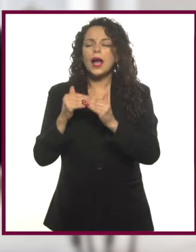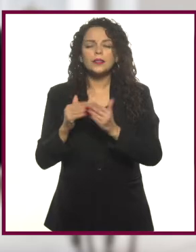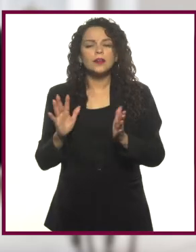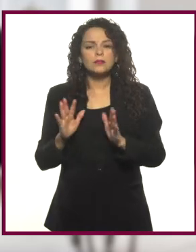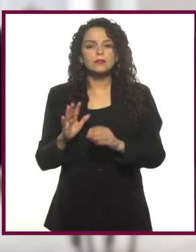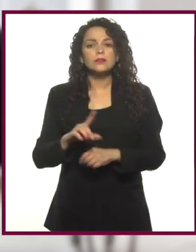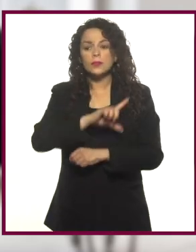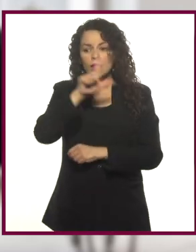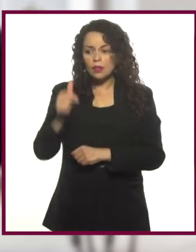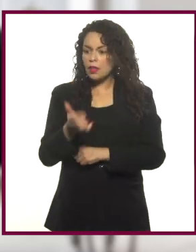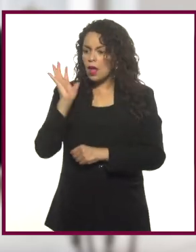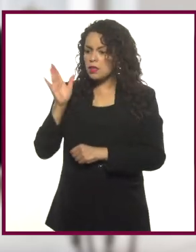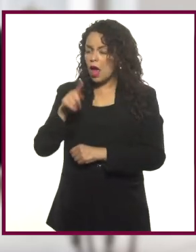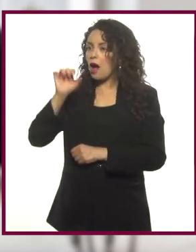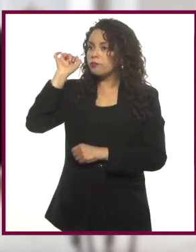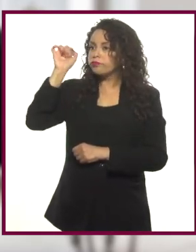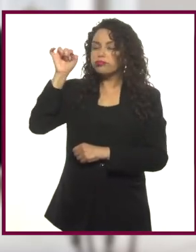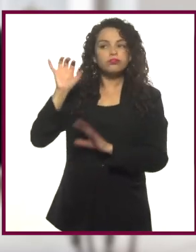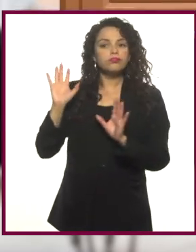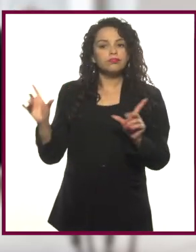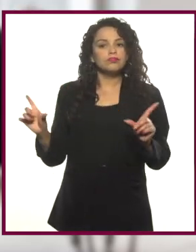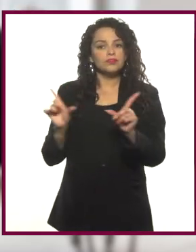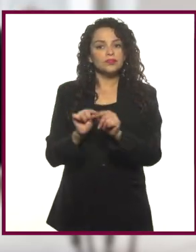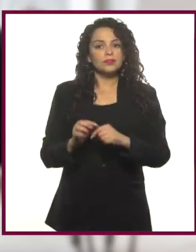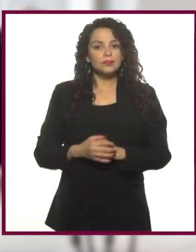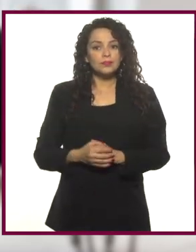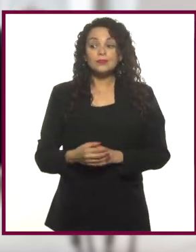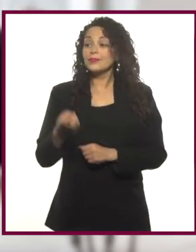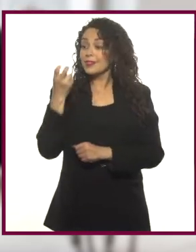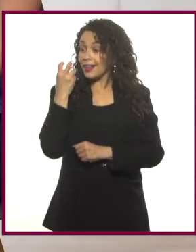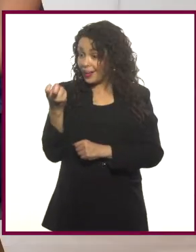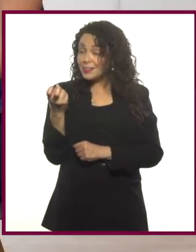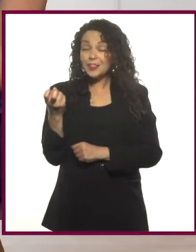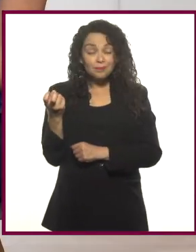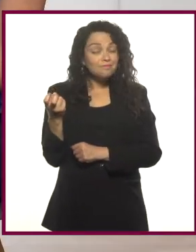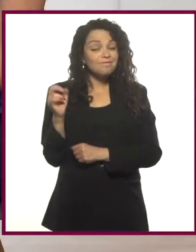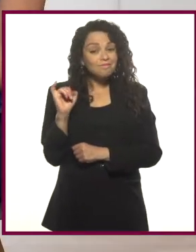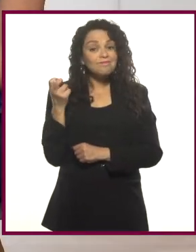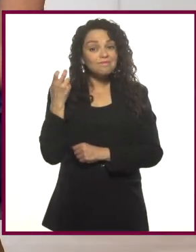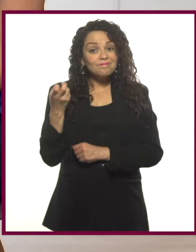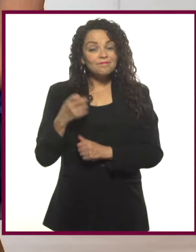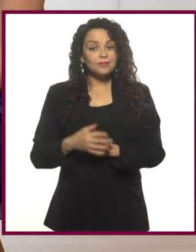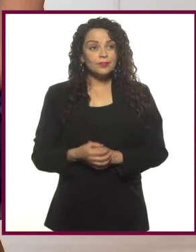casa, y en la siguiente escena ya están llamando a la puerta. Exacto.